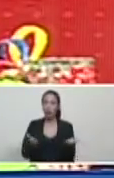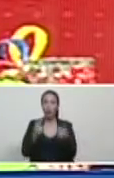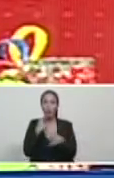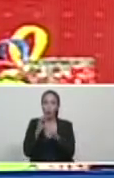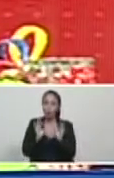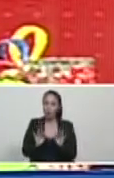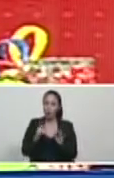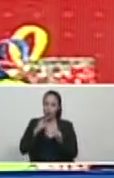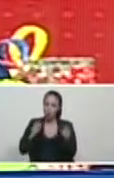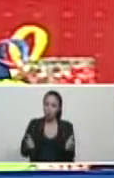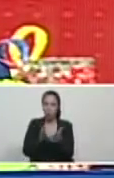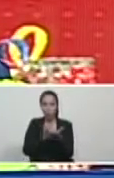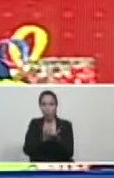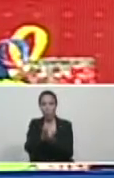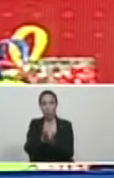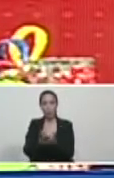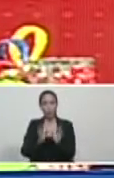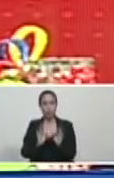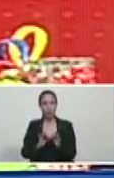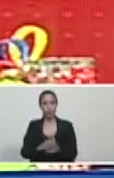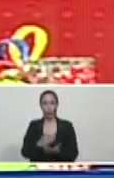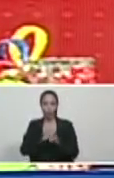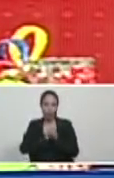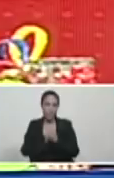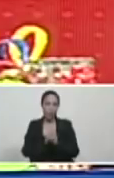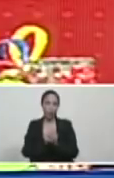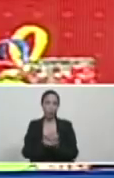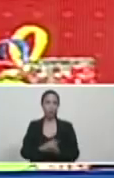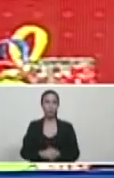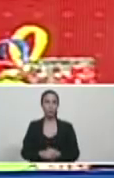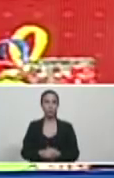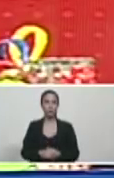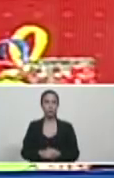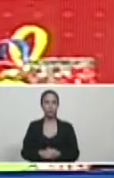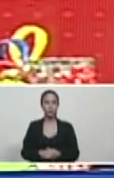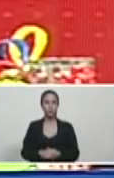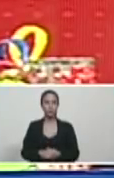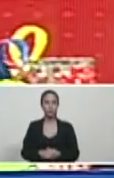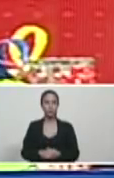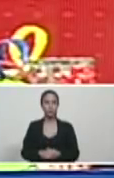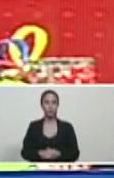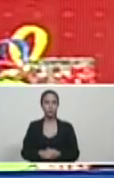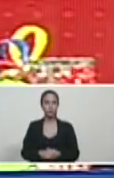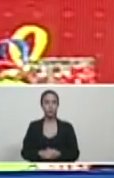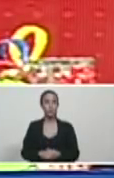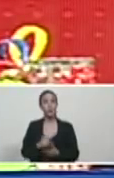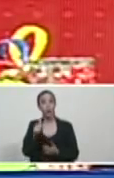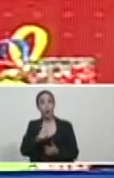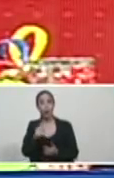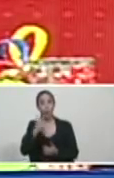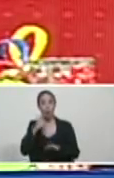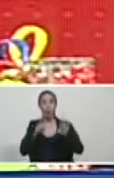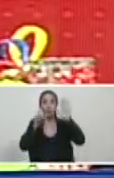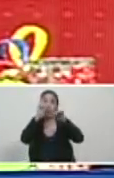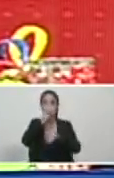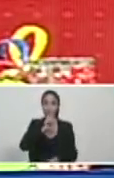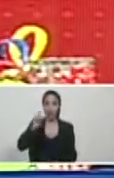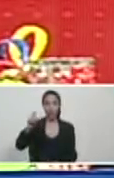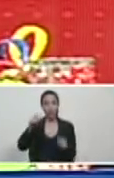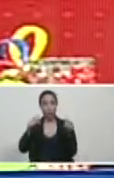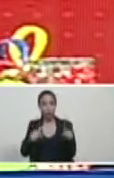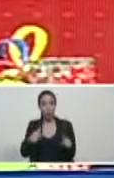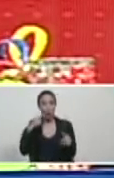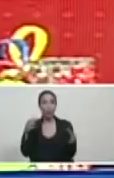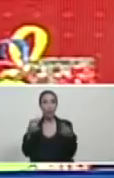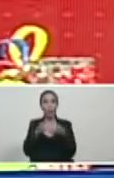bien, hagamos las cosas con amor. Y hoy, al cumplir y celebrar estos 6 años, digo, el